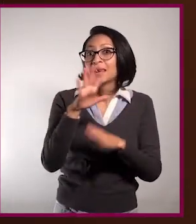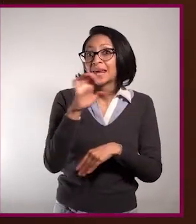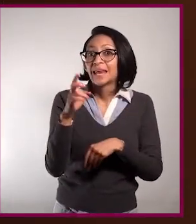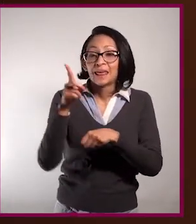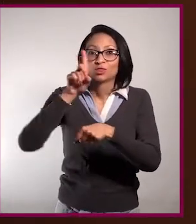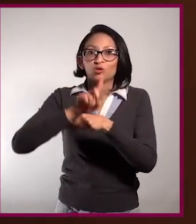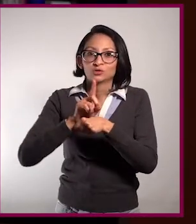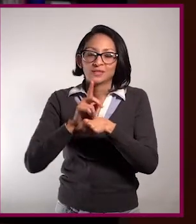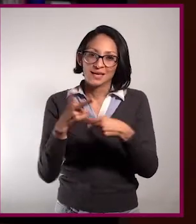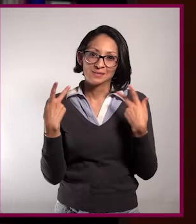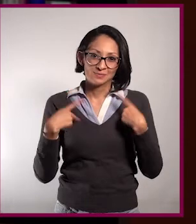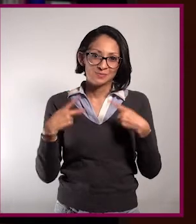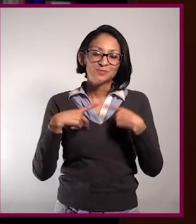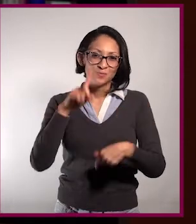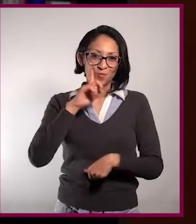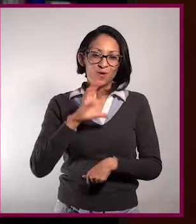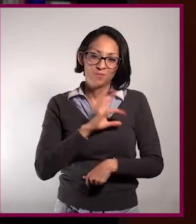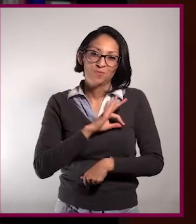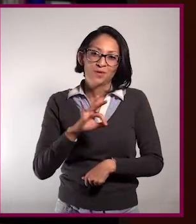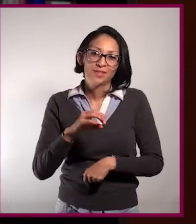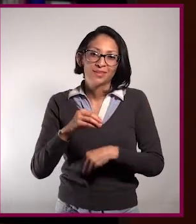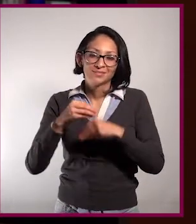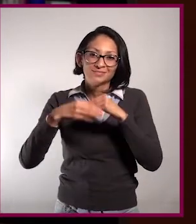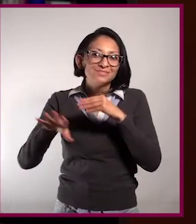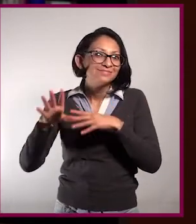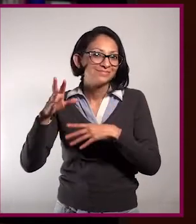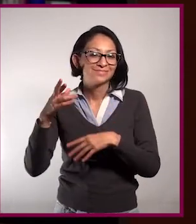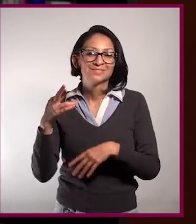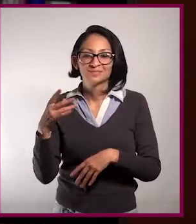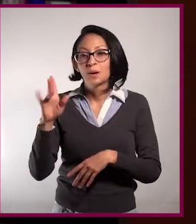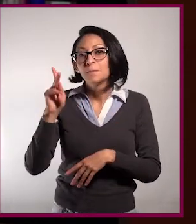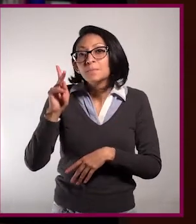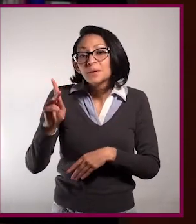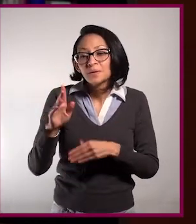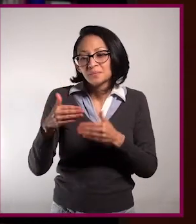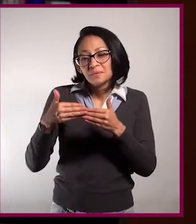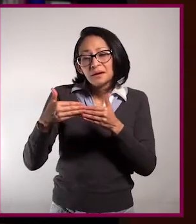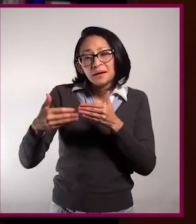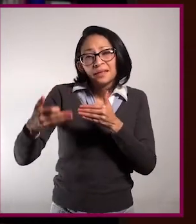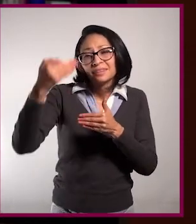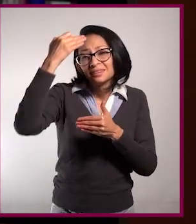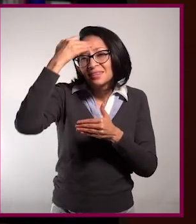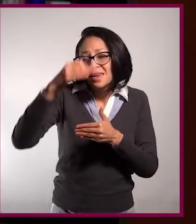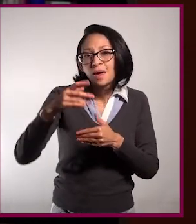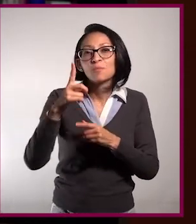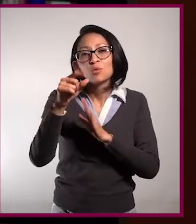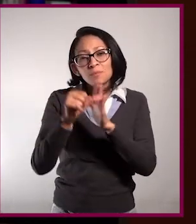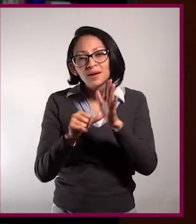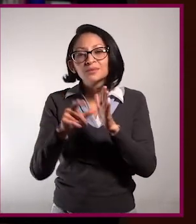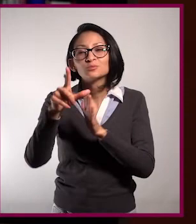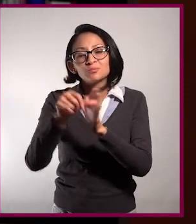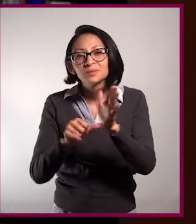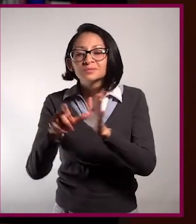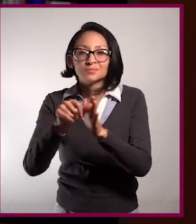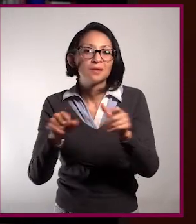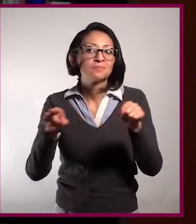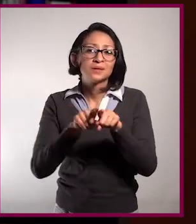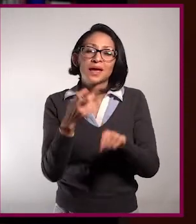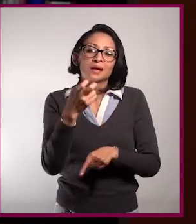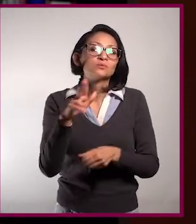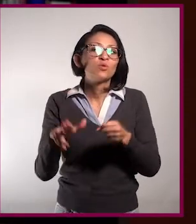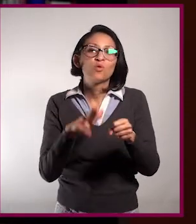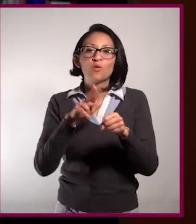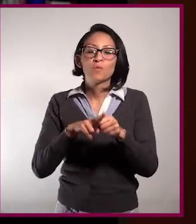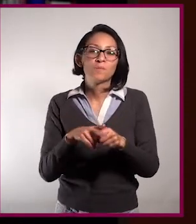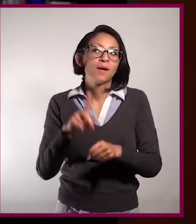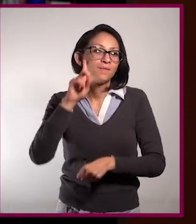vayamos teniendo una buena relación con esto, porque va a estar con nosotros mucho tiempo y es parte de nuestro cuerpo, es parte de la naturaleza. Y cuando nosotros